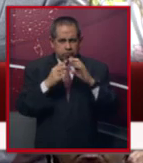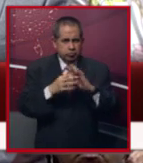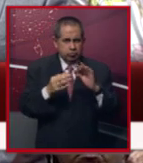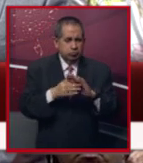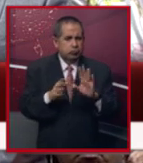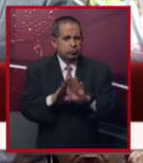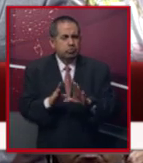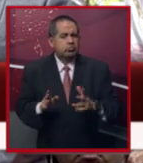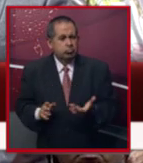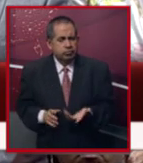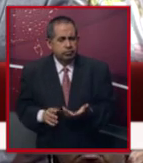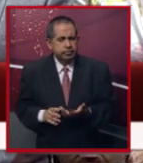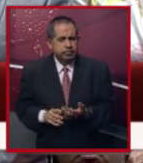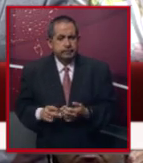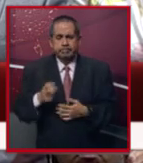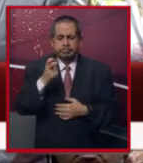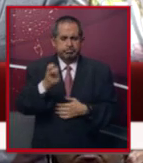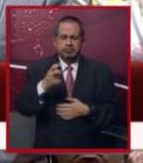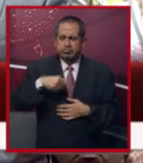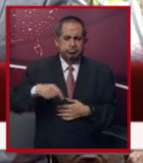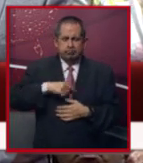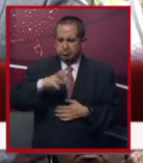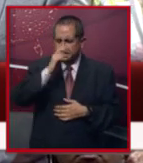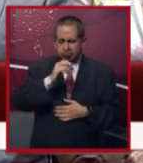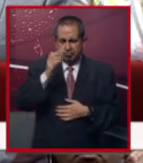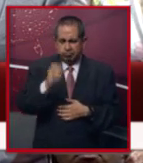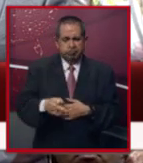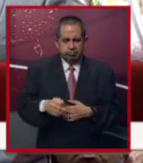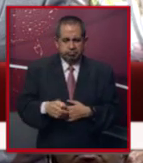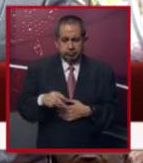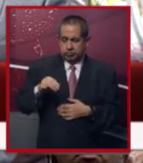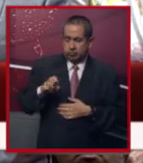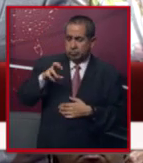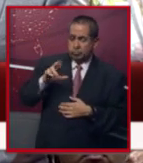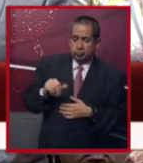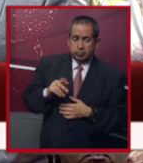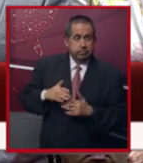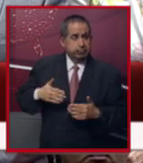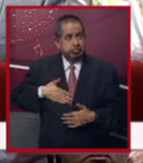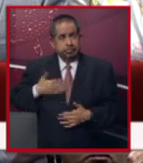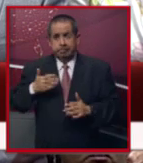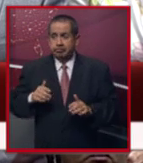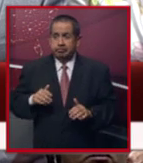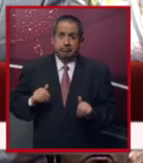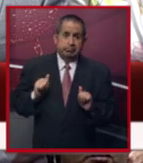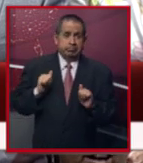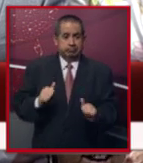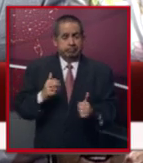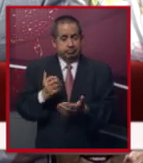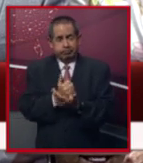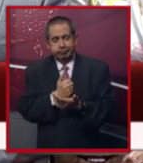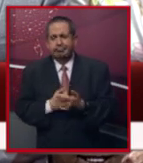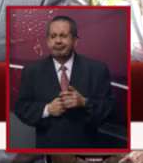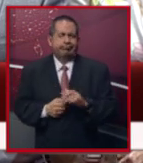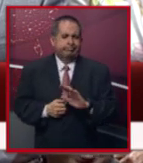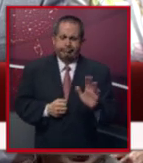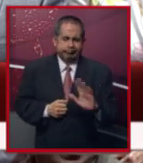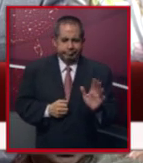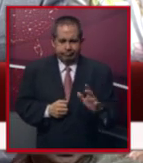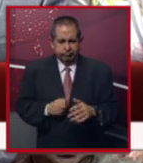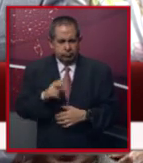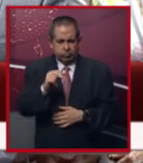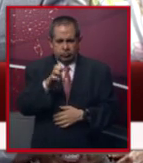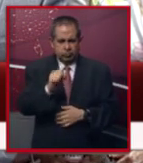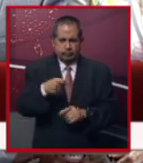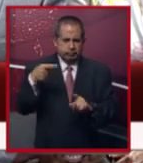de gobierno, por lo que es inaceptable decir que Morena se beneficiará electoralmente por el simple hecho de que se consulte